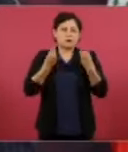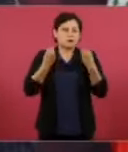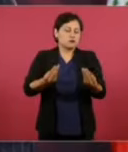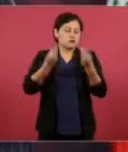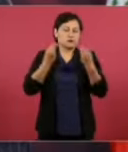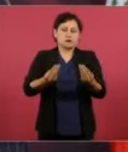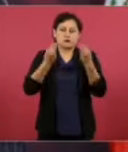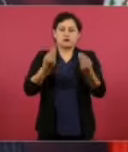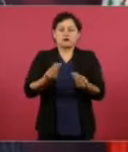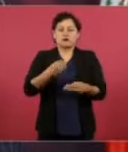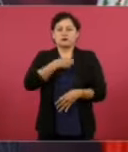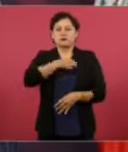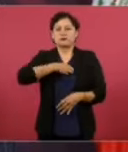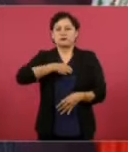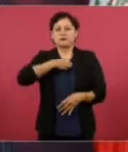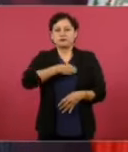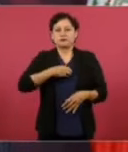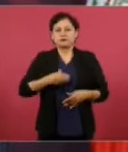muy contento